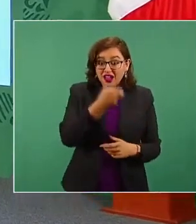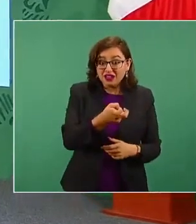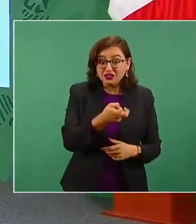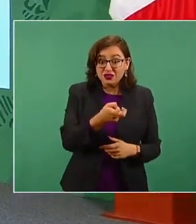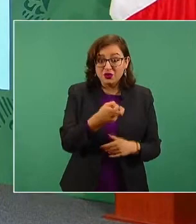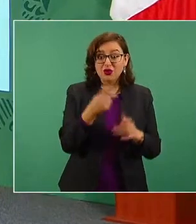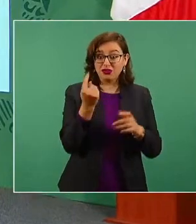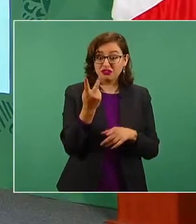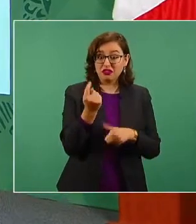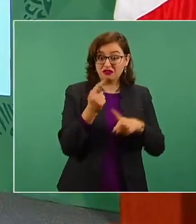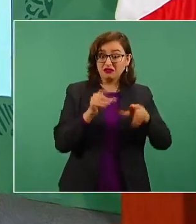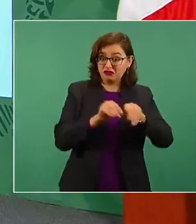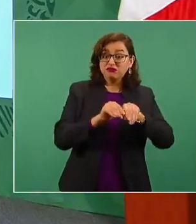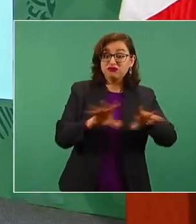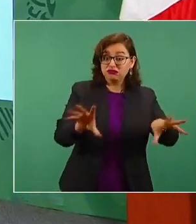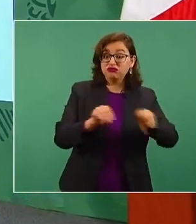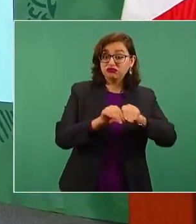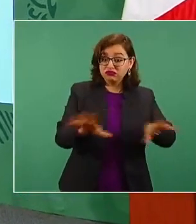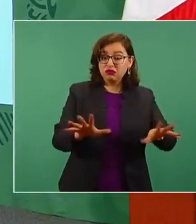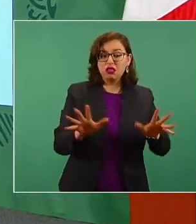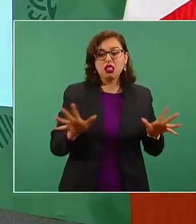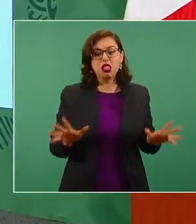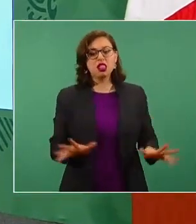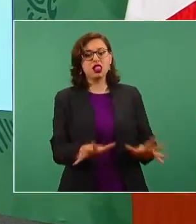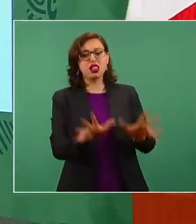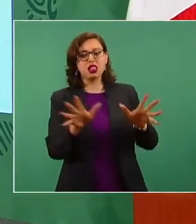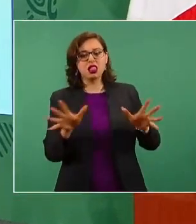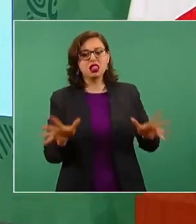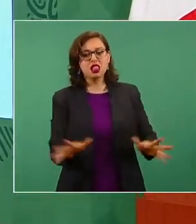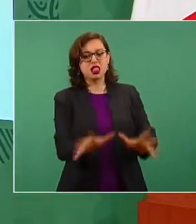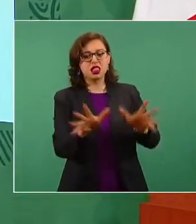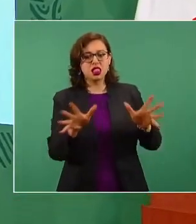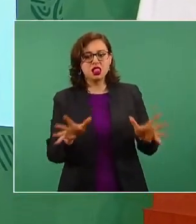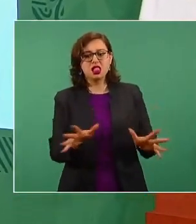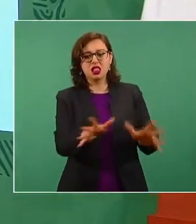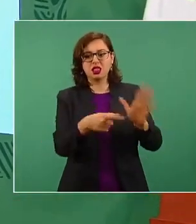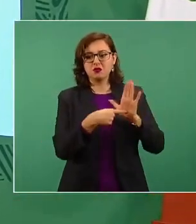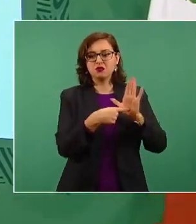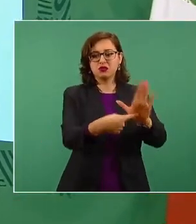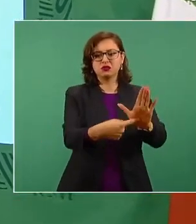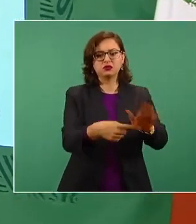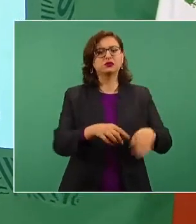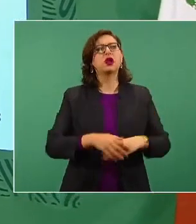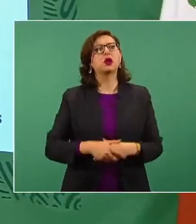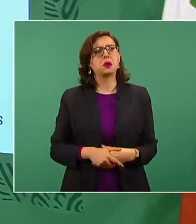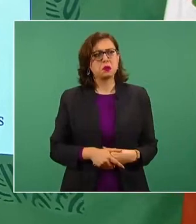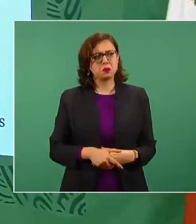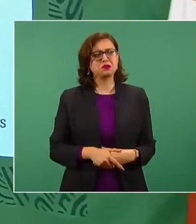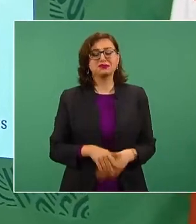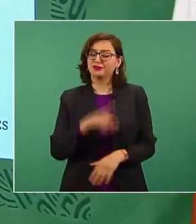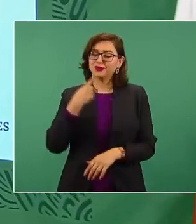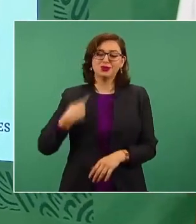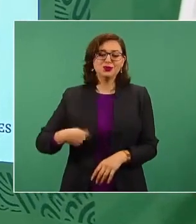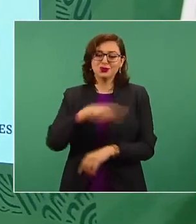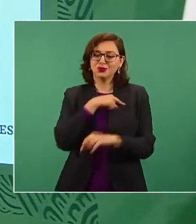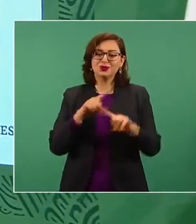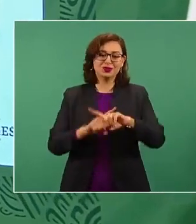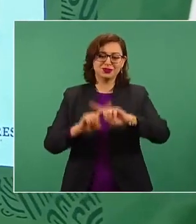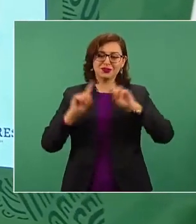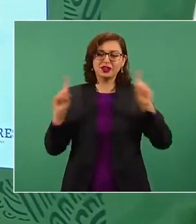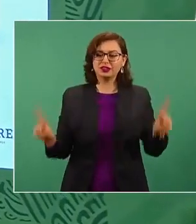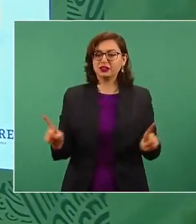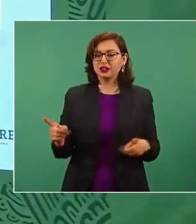Eso es lo que se proyecta en las series. Y nosotros lo que queremos es que se conozca del otro lado de la